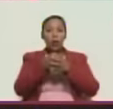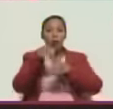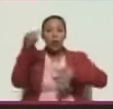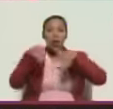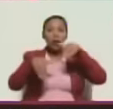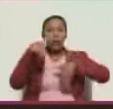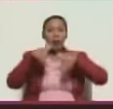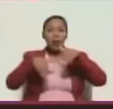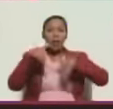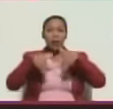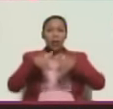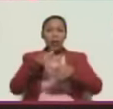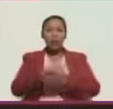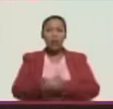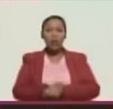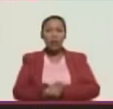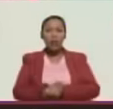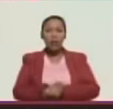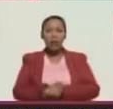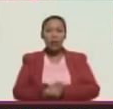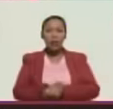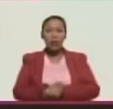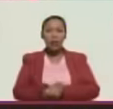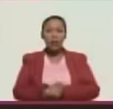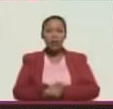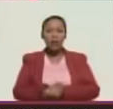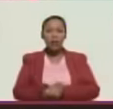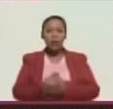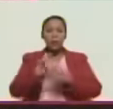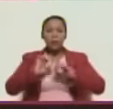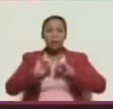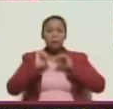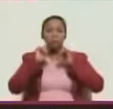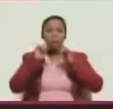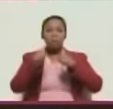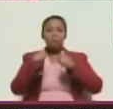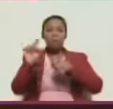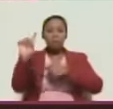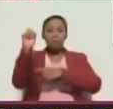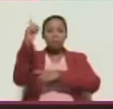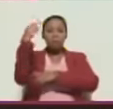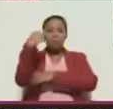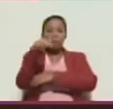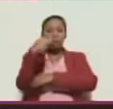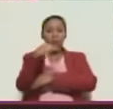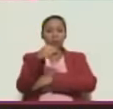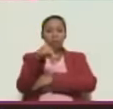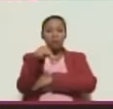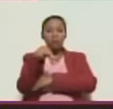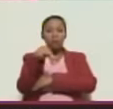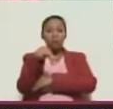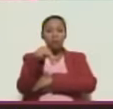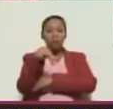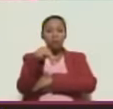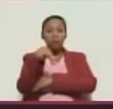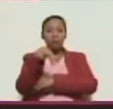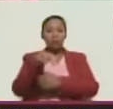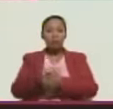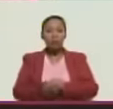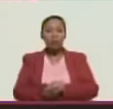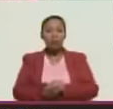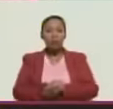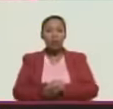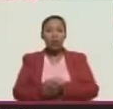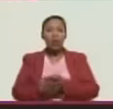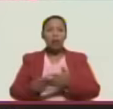electorales se inició que inició el primero de noviembre y culminará hasta el